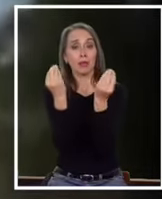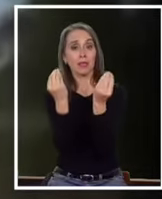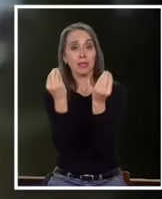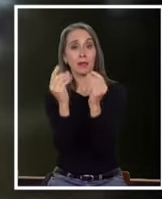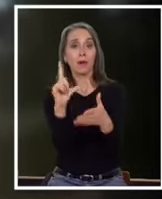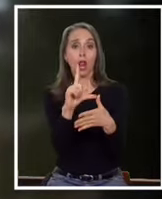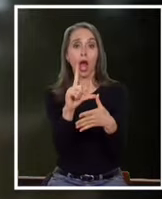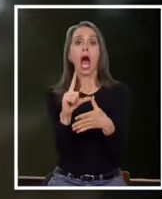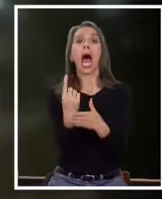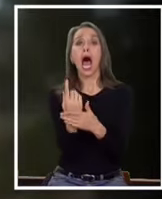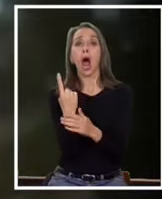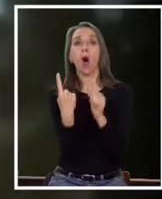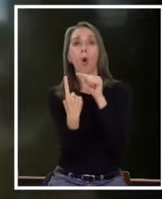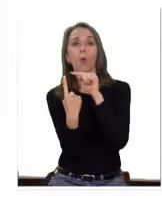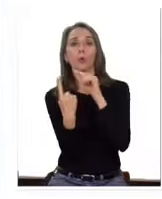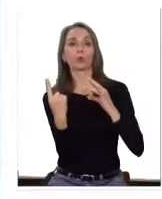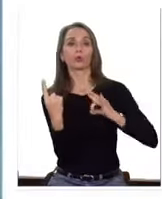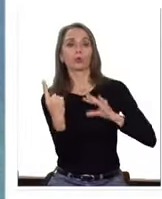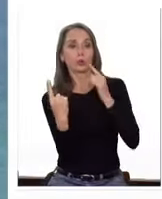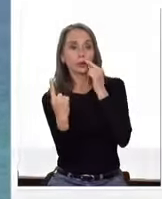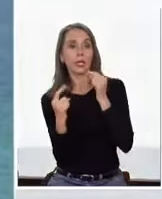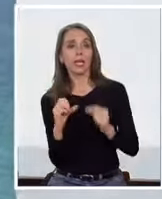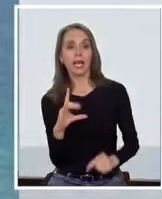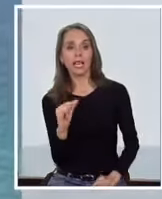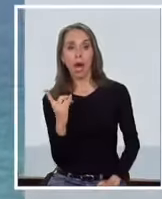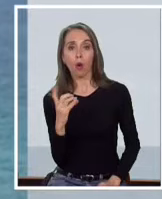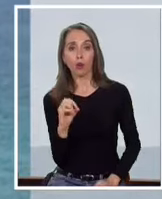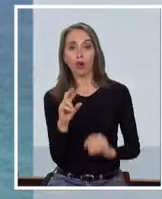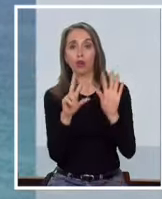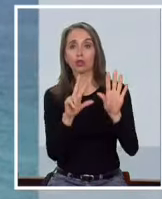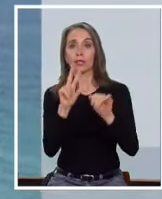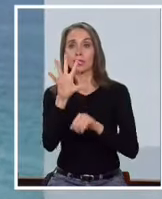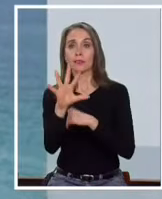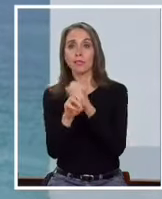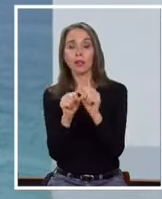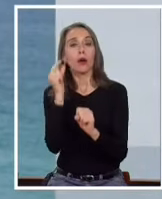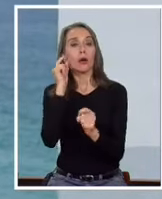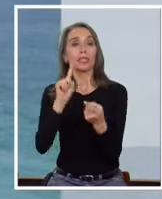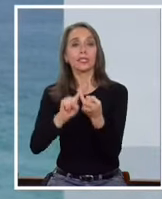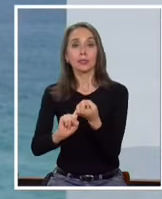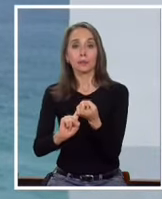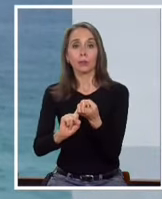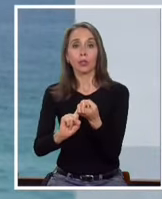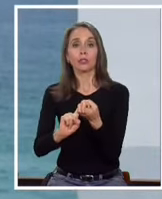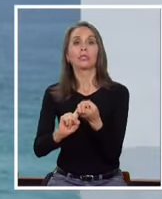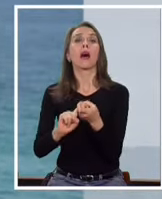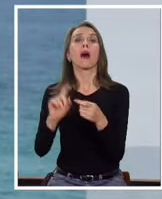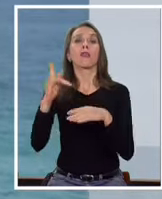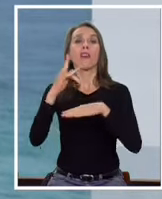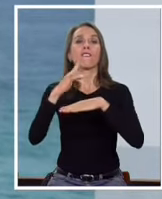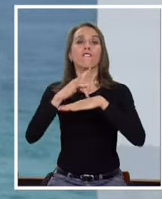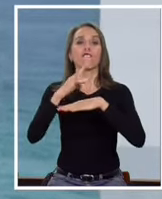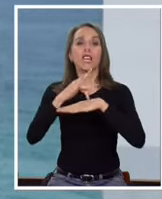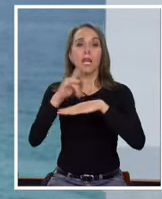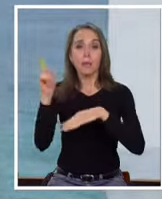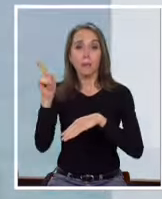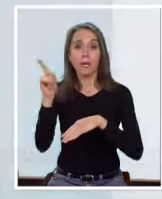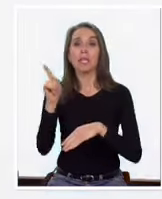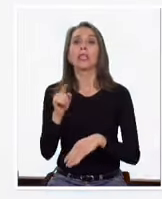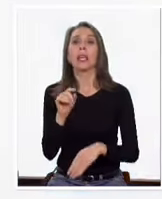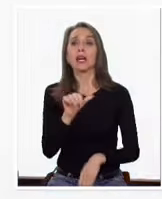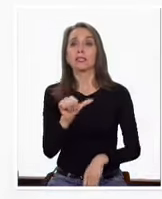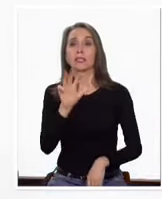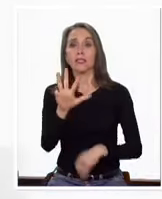un ciudadano chileno. Claudio Bonifá, de 85 años, y su esposa, la filipina Maricoy Ovias Bonifá,